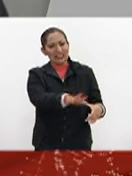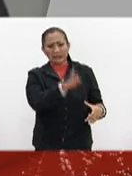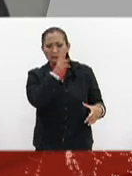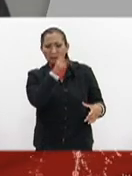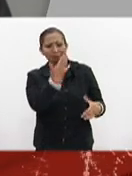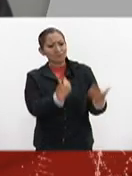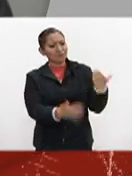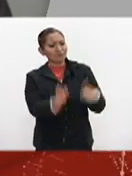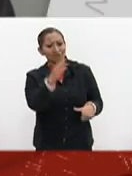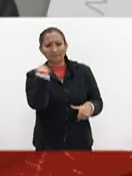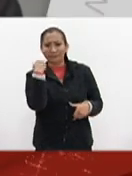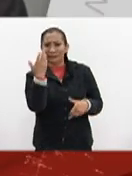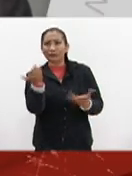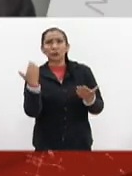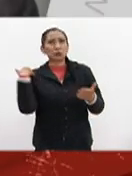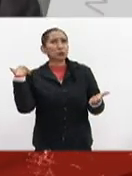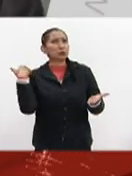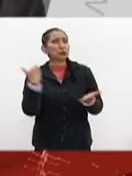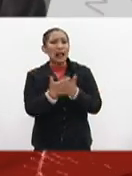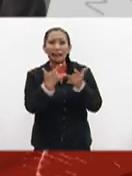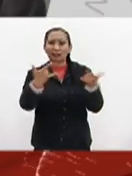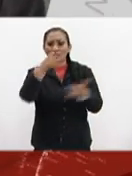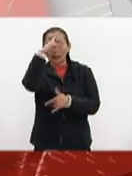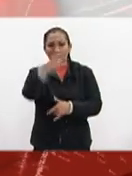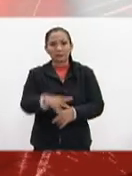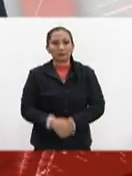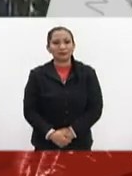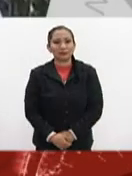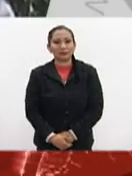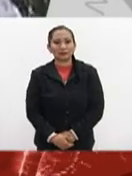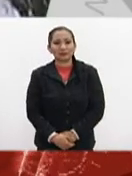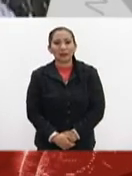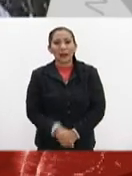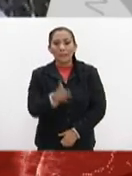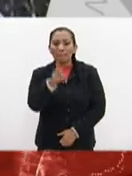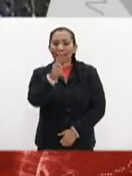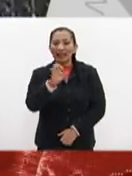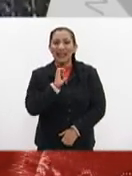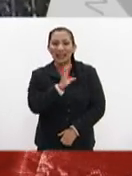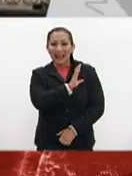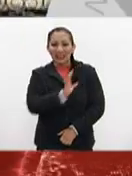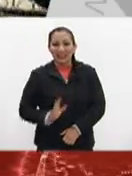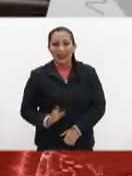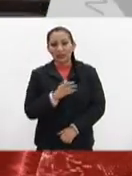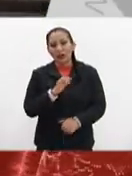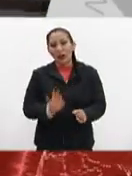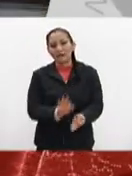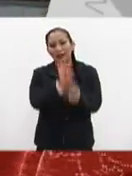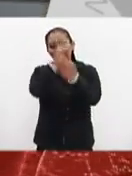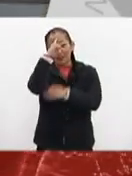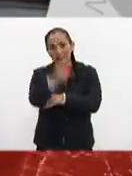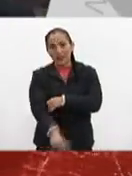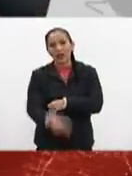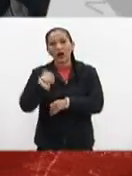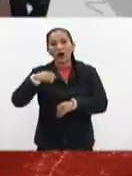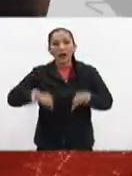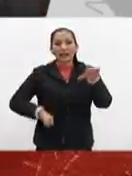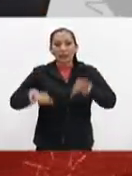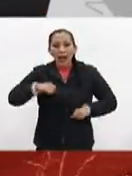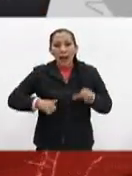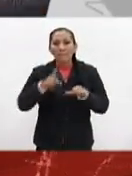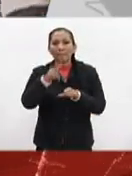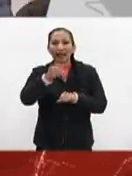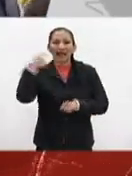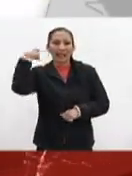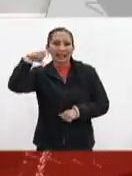mejor que ha habido en la historia de México. El precandidato de la coalición por México al frente inició sus actividades de